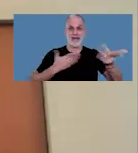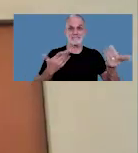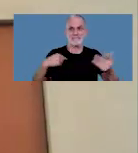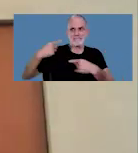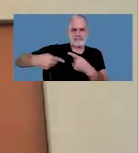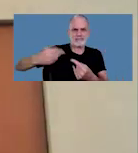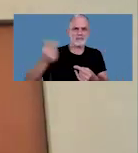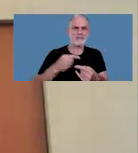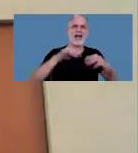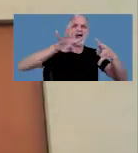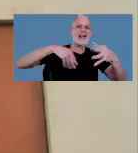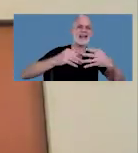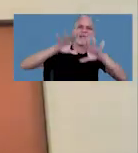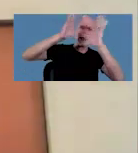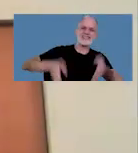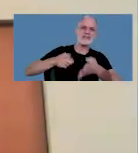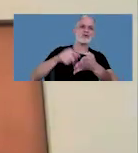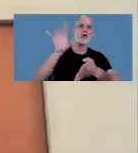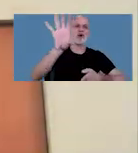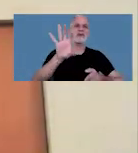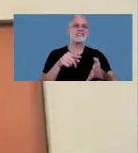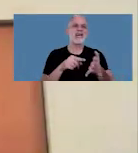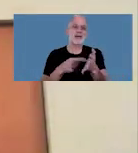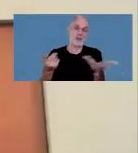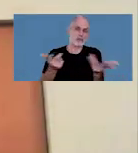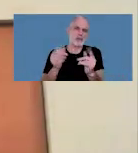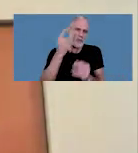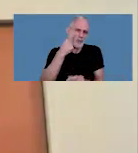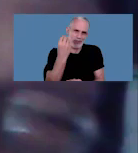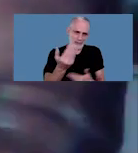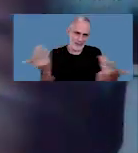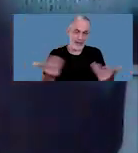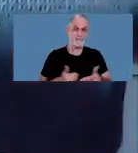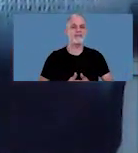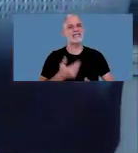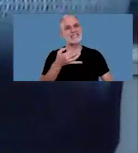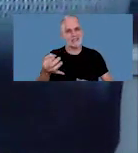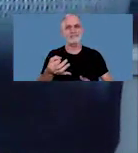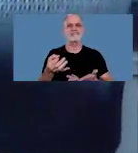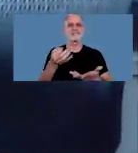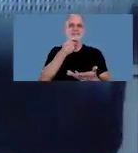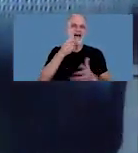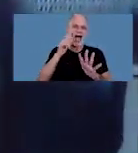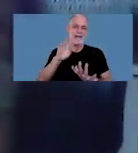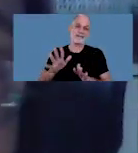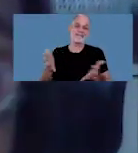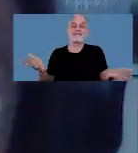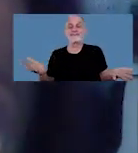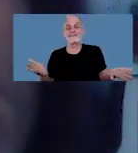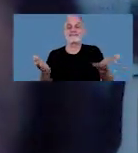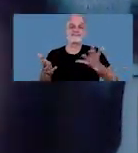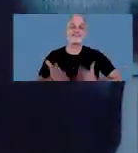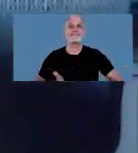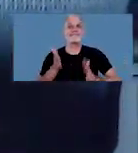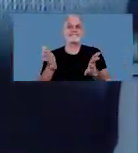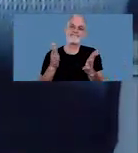de la propiedad inmueble de la provincia en la que reside? En realidad, sí, es con ahí